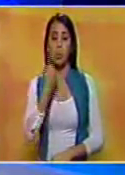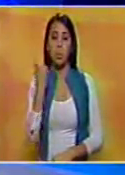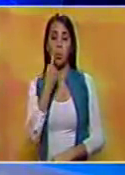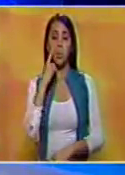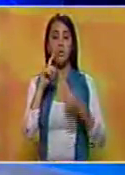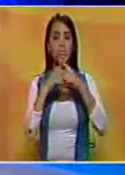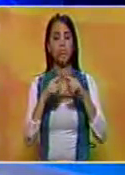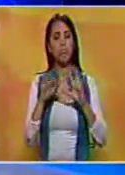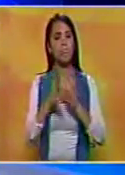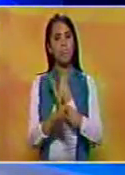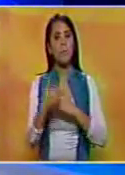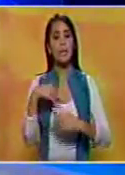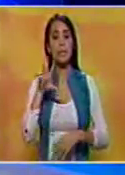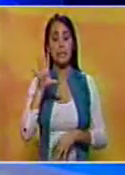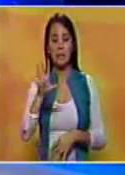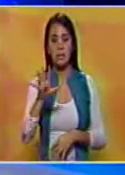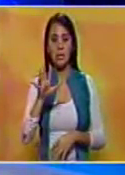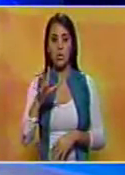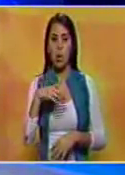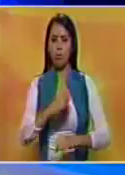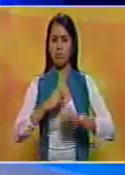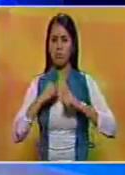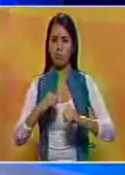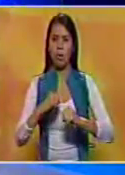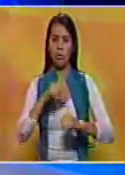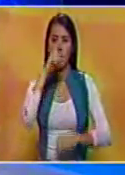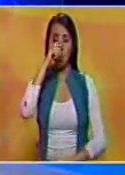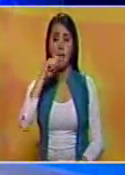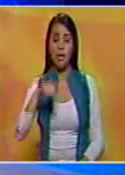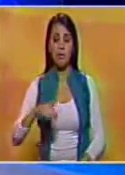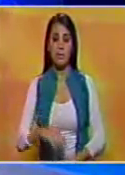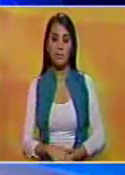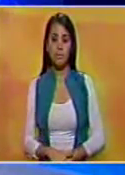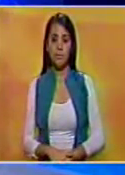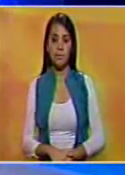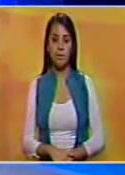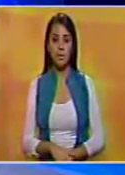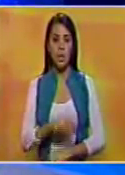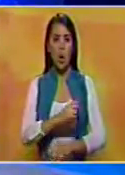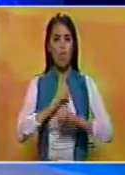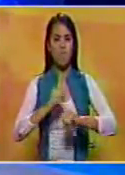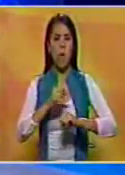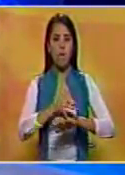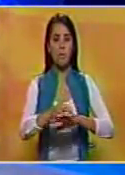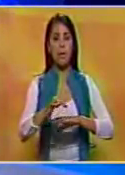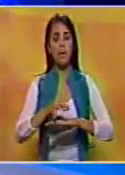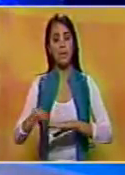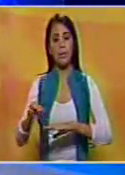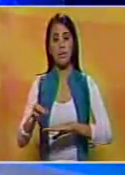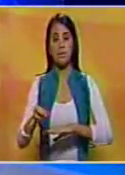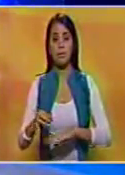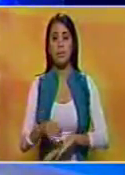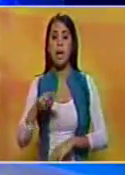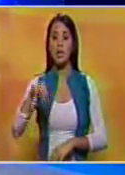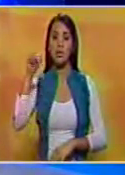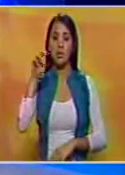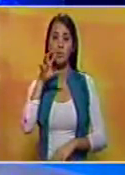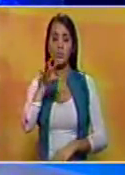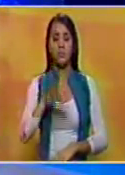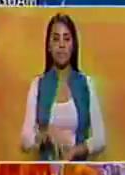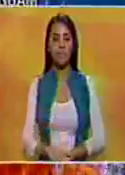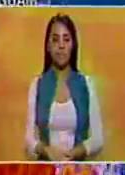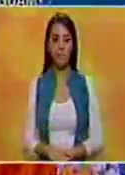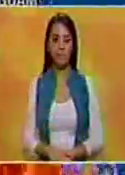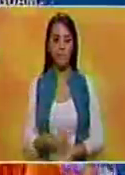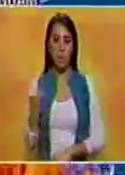5 y considerado como el más potente del año, que azotará con fuerza la isla de Luzon al norte del país. El